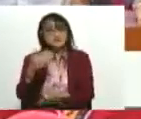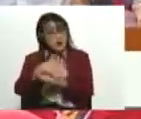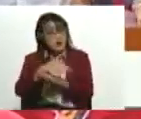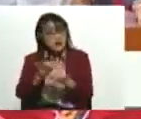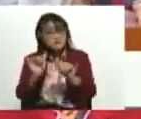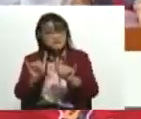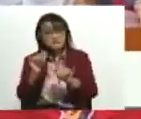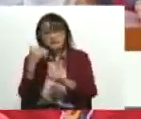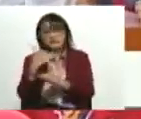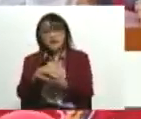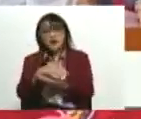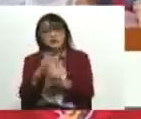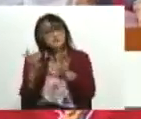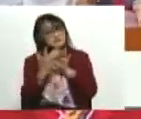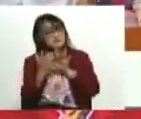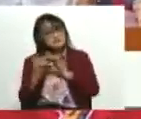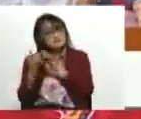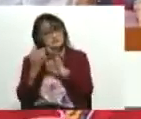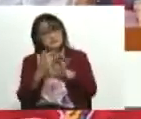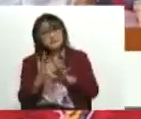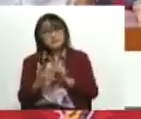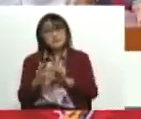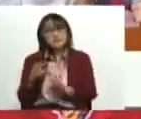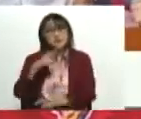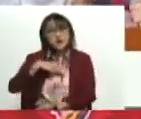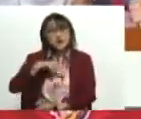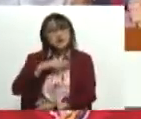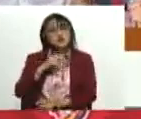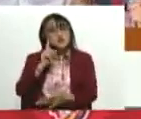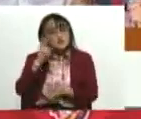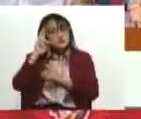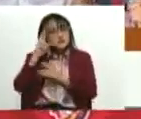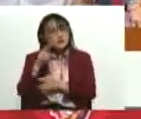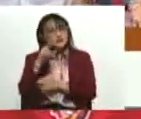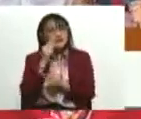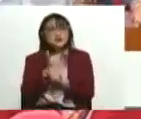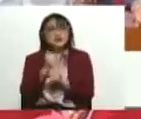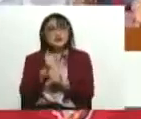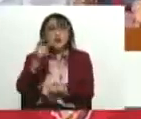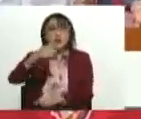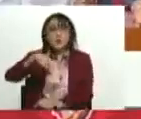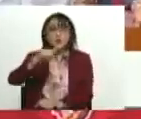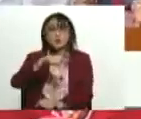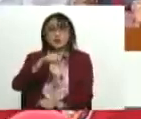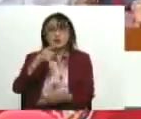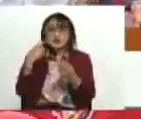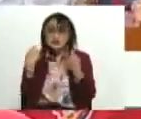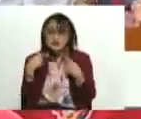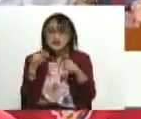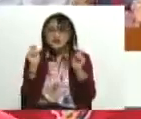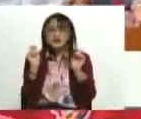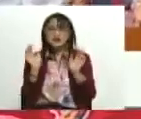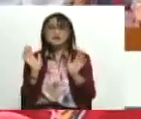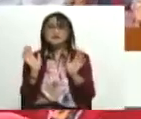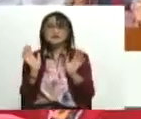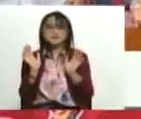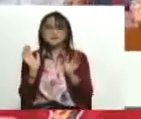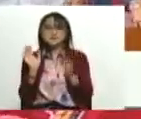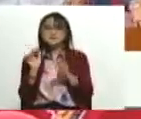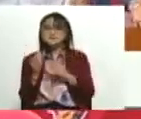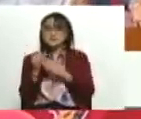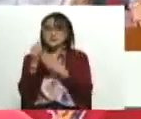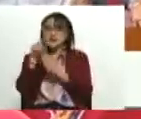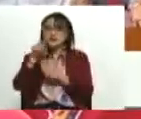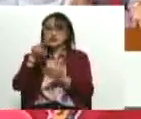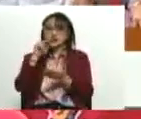calle. Entonces nosotros, reconocer ese trabajo de ustedes y tratar en lo posible a la dirección